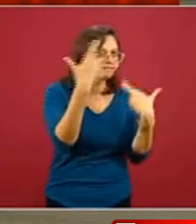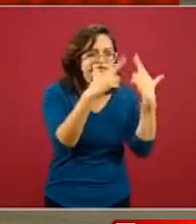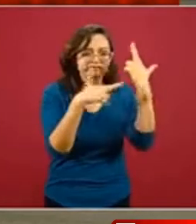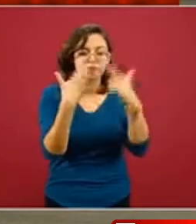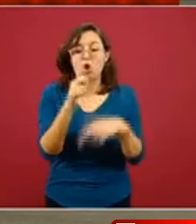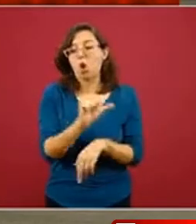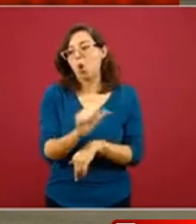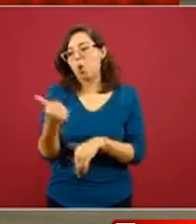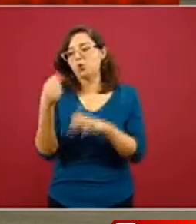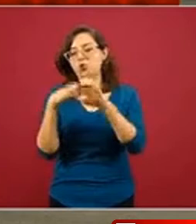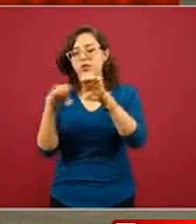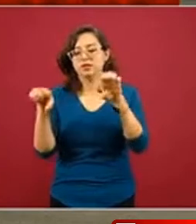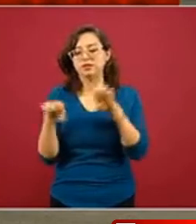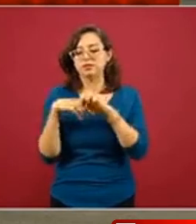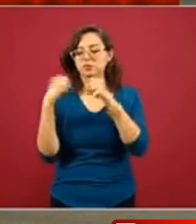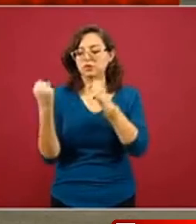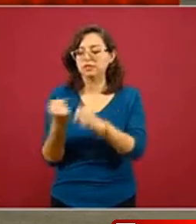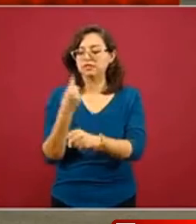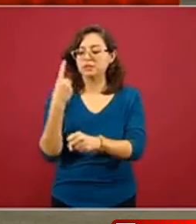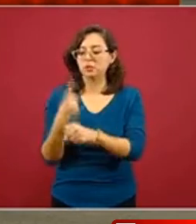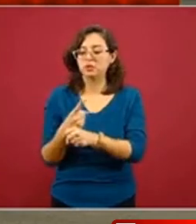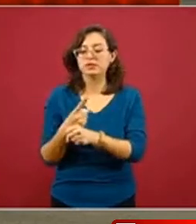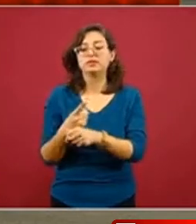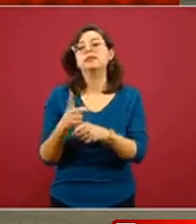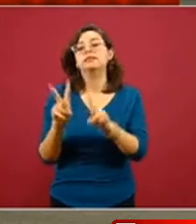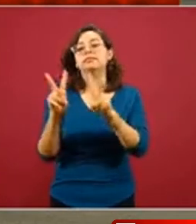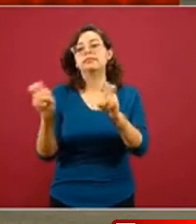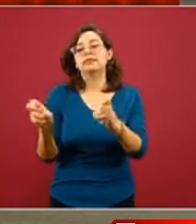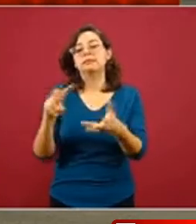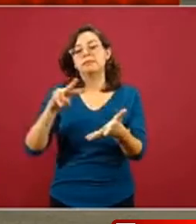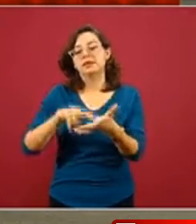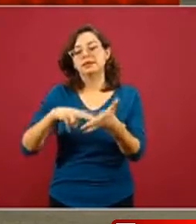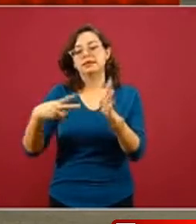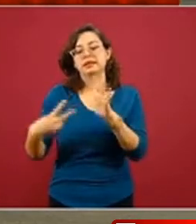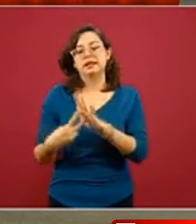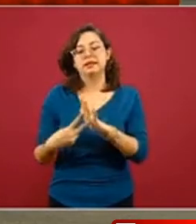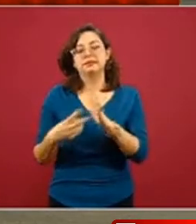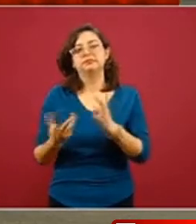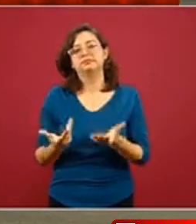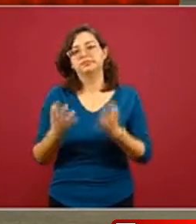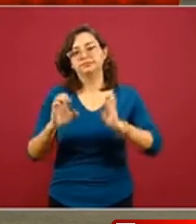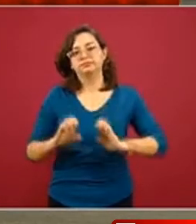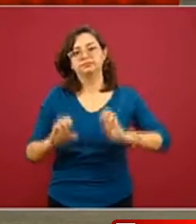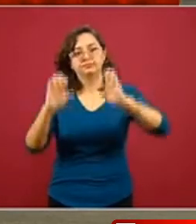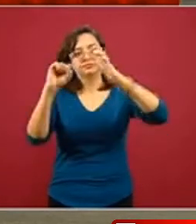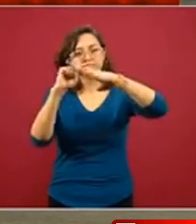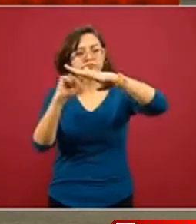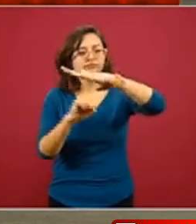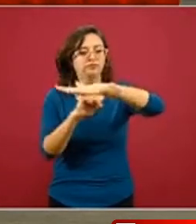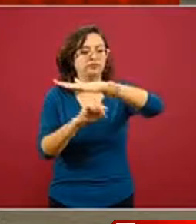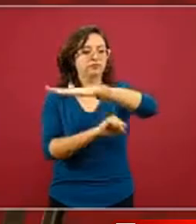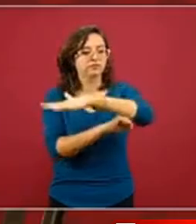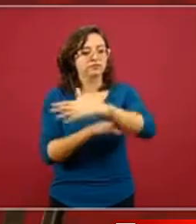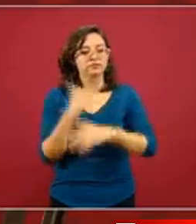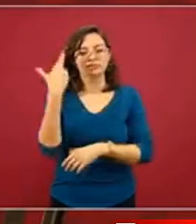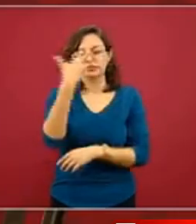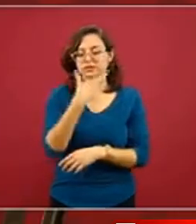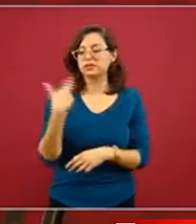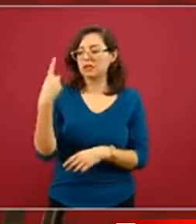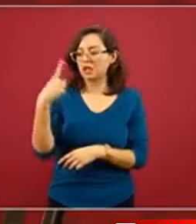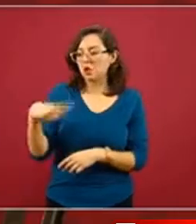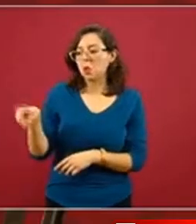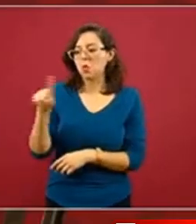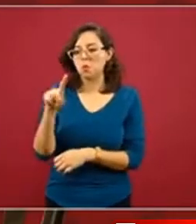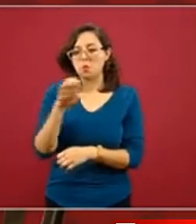ellos tienen ingenieros, los de conservación, y es un grupo también ya con un entrenamiento especial para